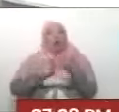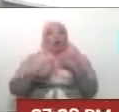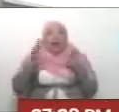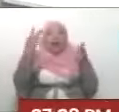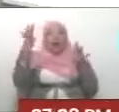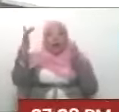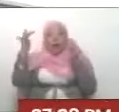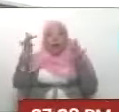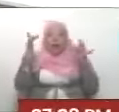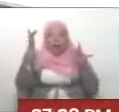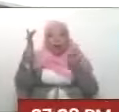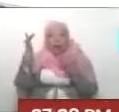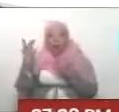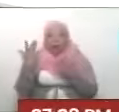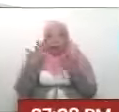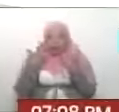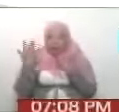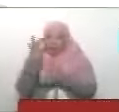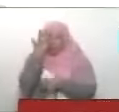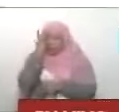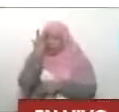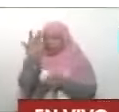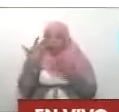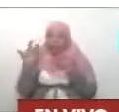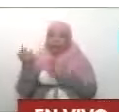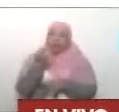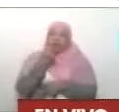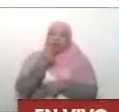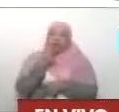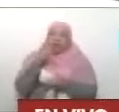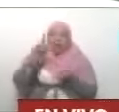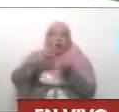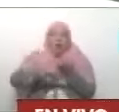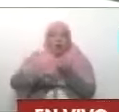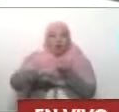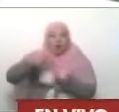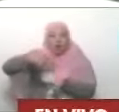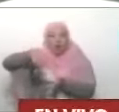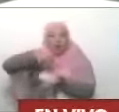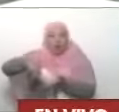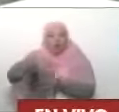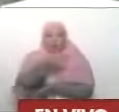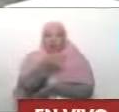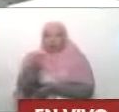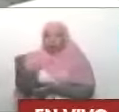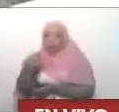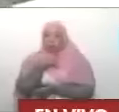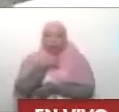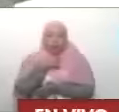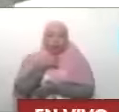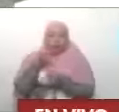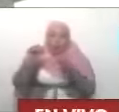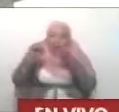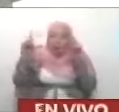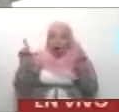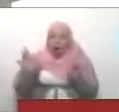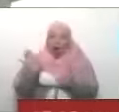Silita, vente aquí al lado mío. Silita es una bailadora de calipso que ustedes se quedan